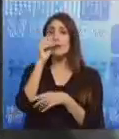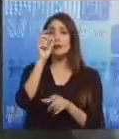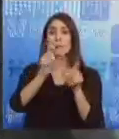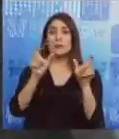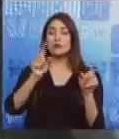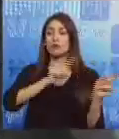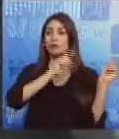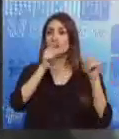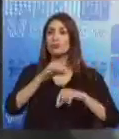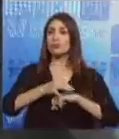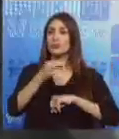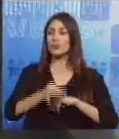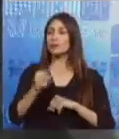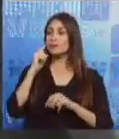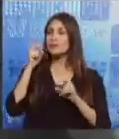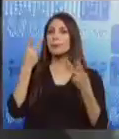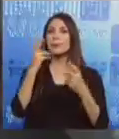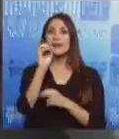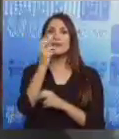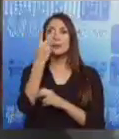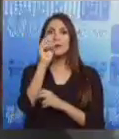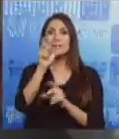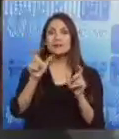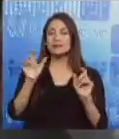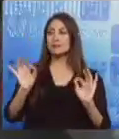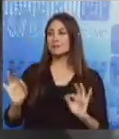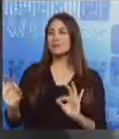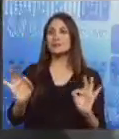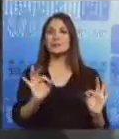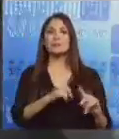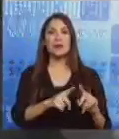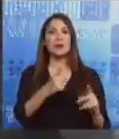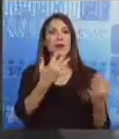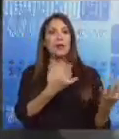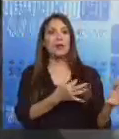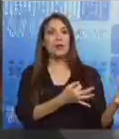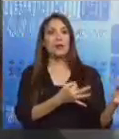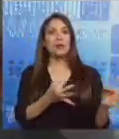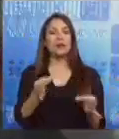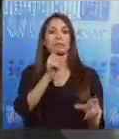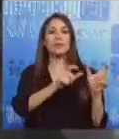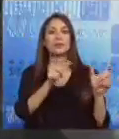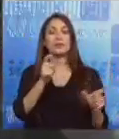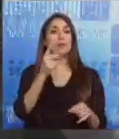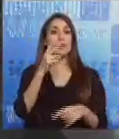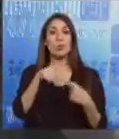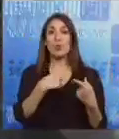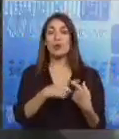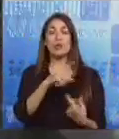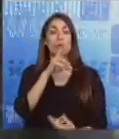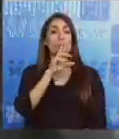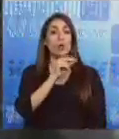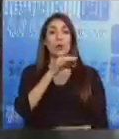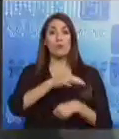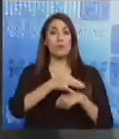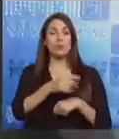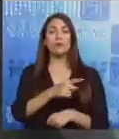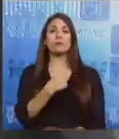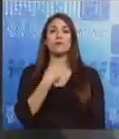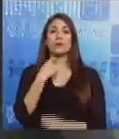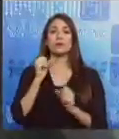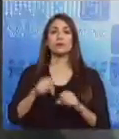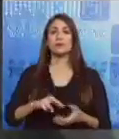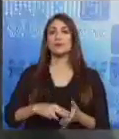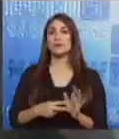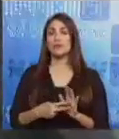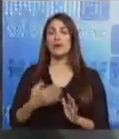que estuvieron puntuales. Lamentablemente todavía estamos en una sociedad en donde el que cumple, pierde. Señor presidente, los invito